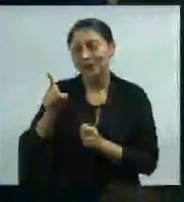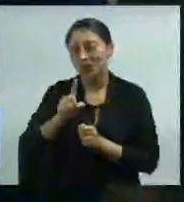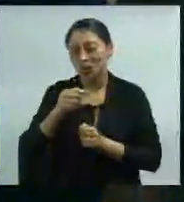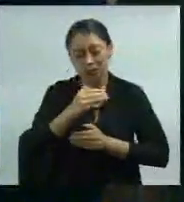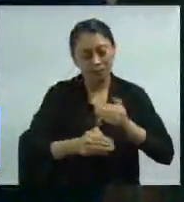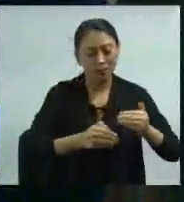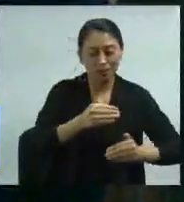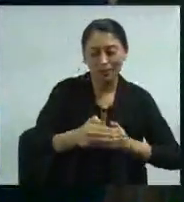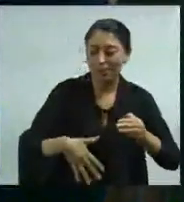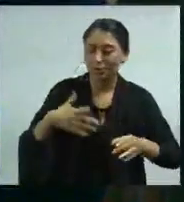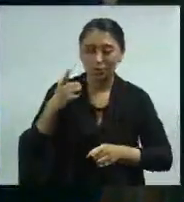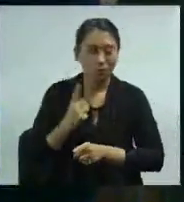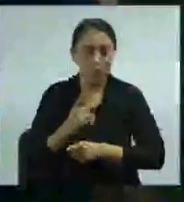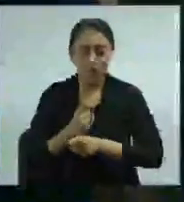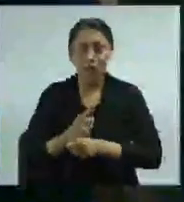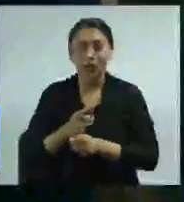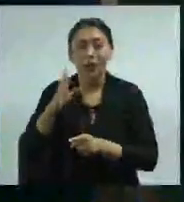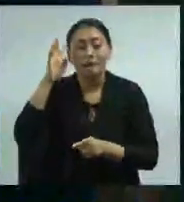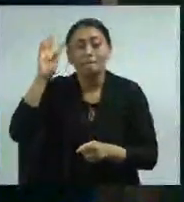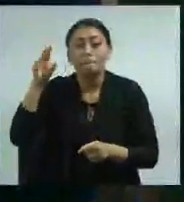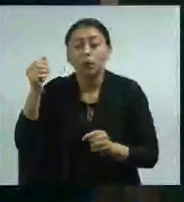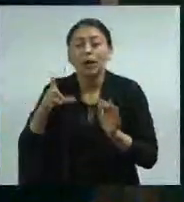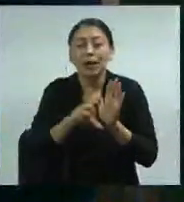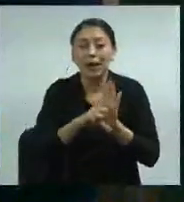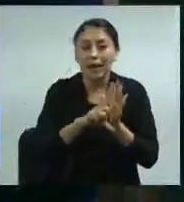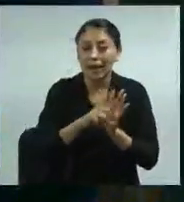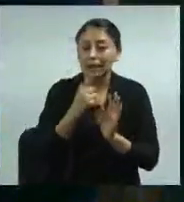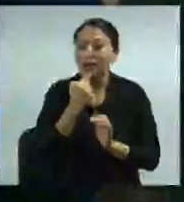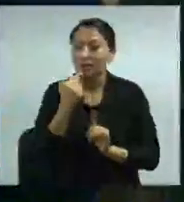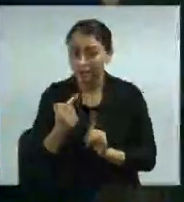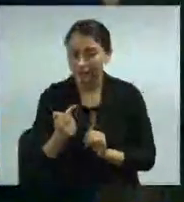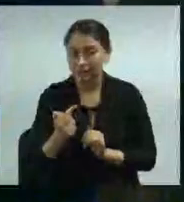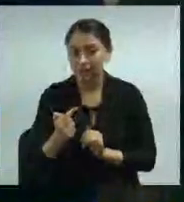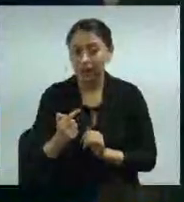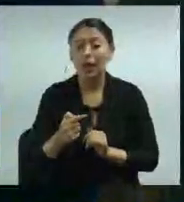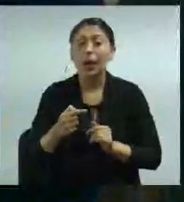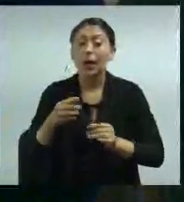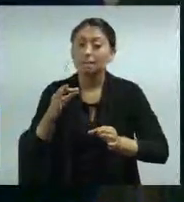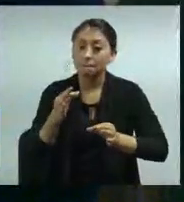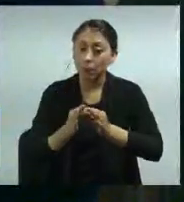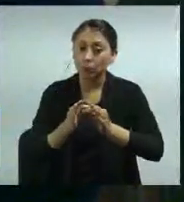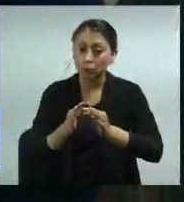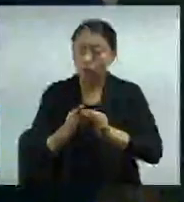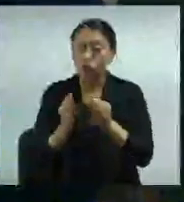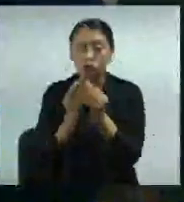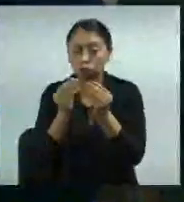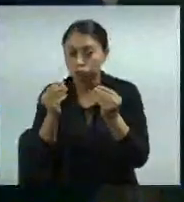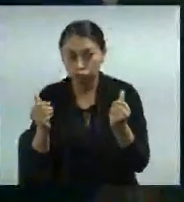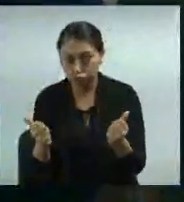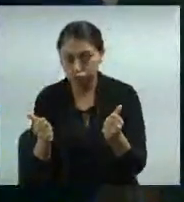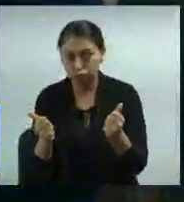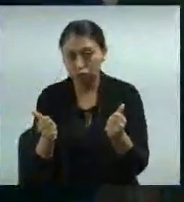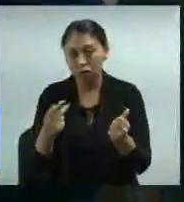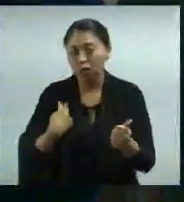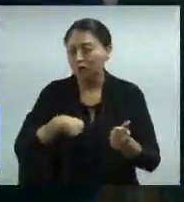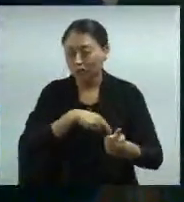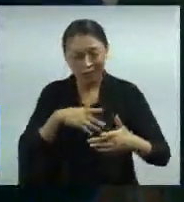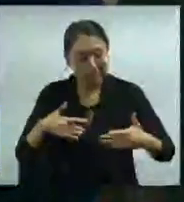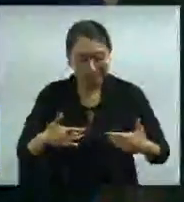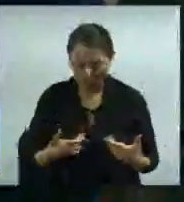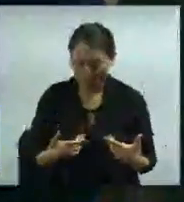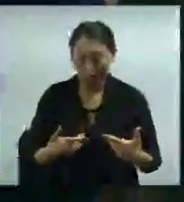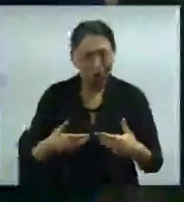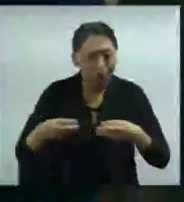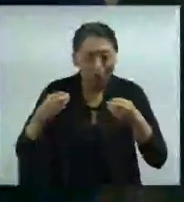hacerlo, porque la ley establece en estos casos los puntos resolutivos, aunque nos tengan cansados porque ya se